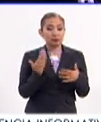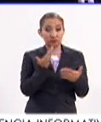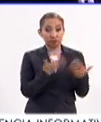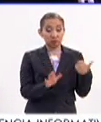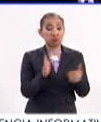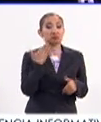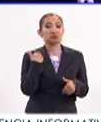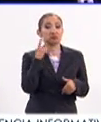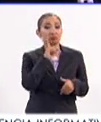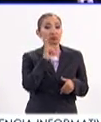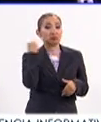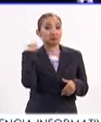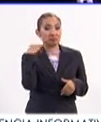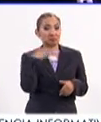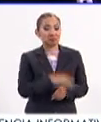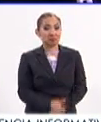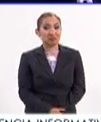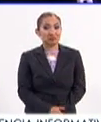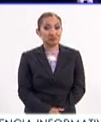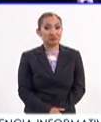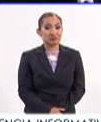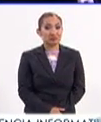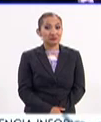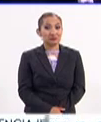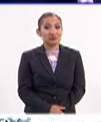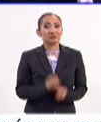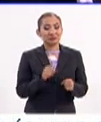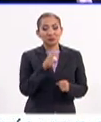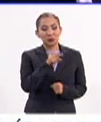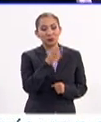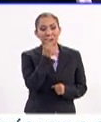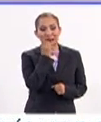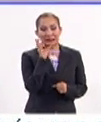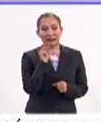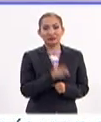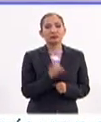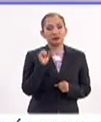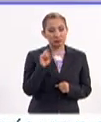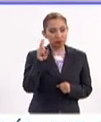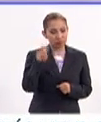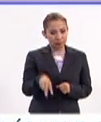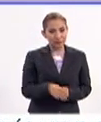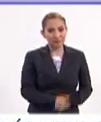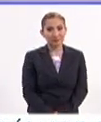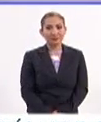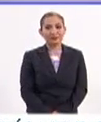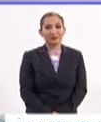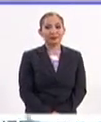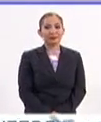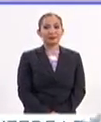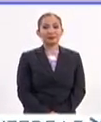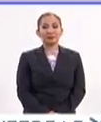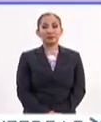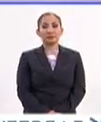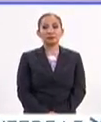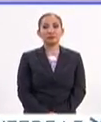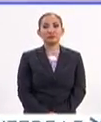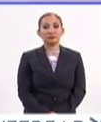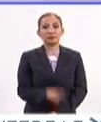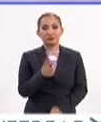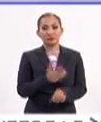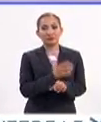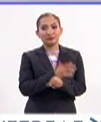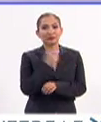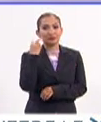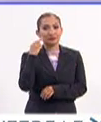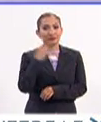exitosa las veracruzanas, Ana Cris. No, estoy seguro que tú no dirás que no. No, sin duda alguna. Pero también es nuestra